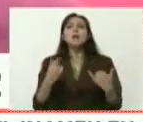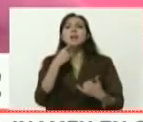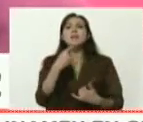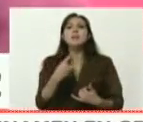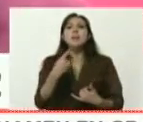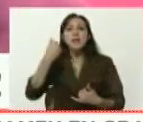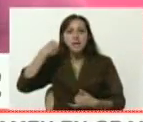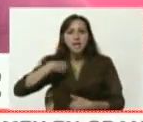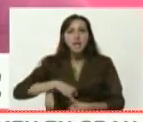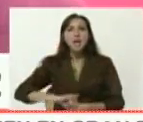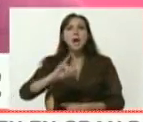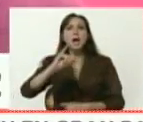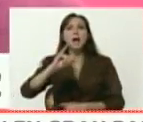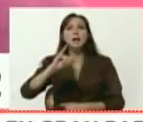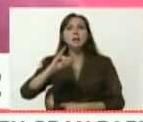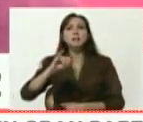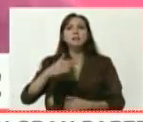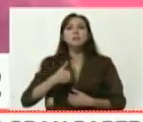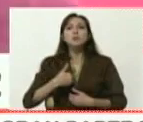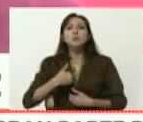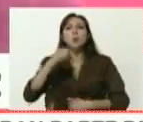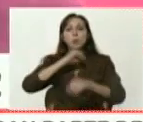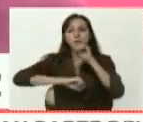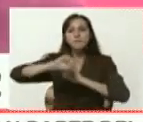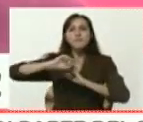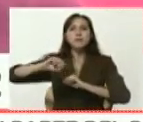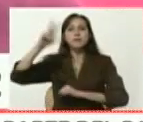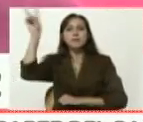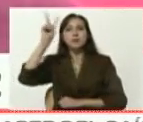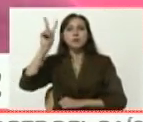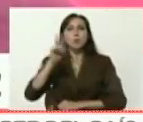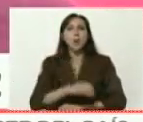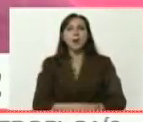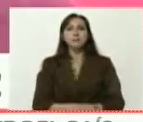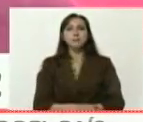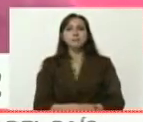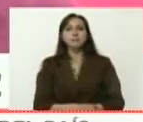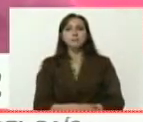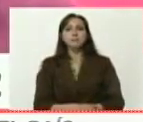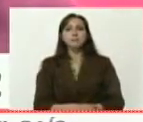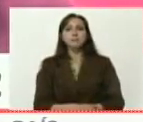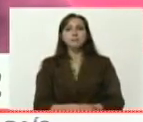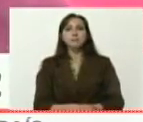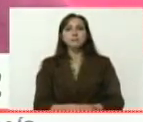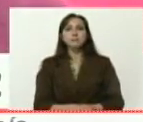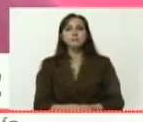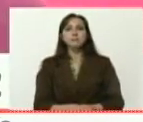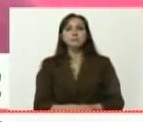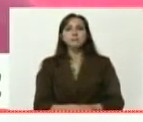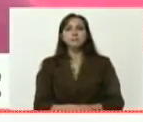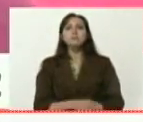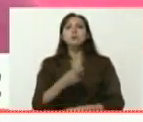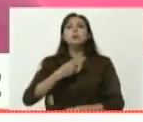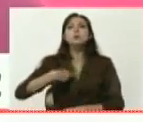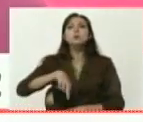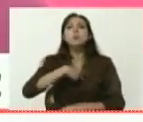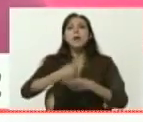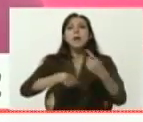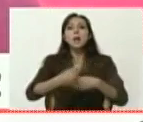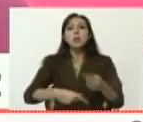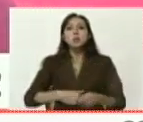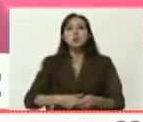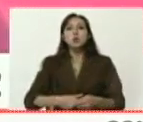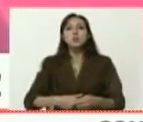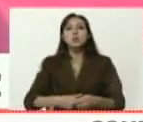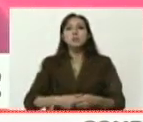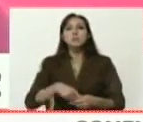una trinchera para yo defender a Venezuela. por nuestras generaciones futuras, pero por